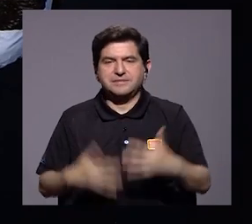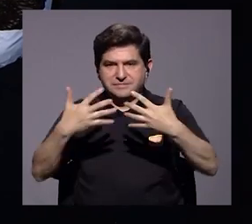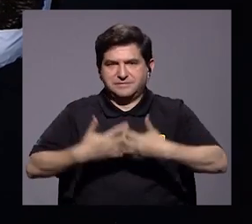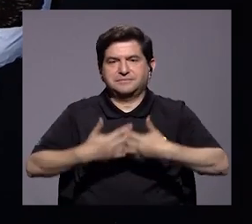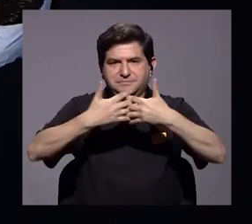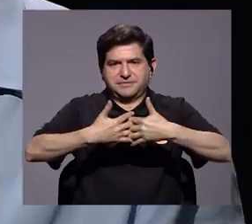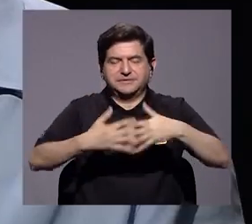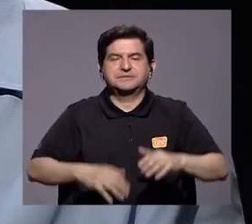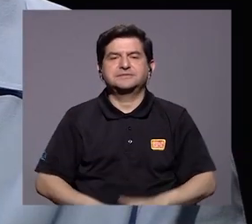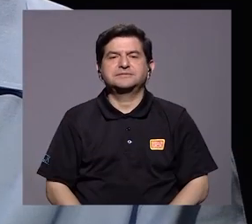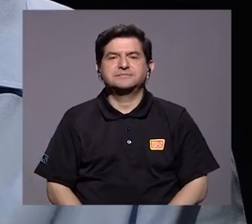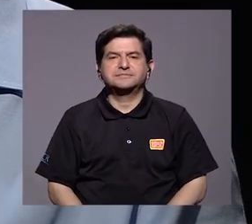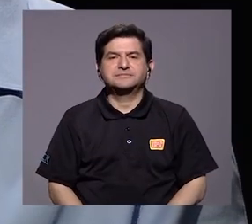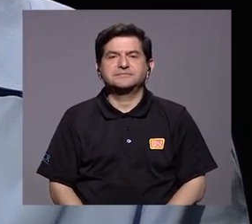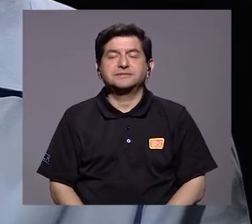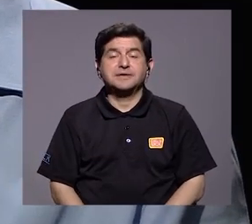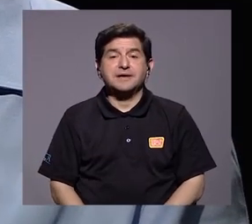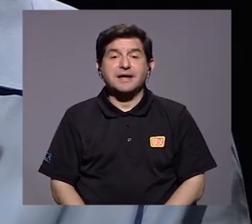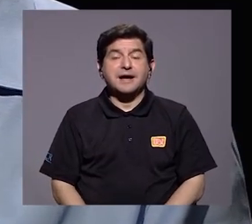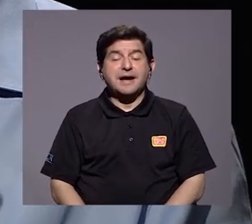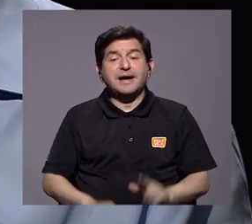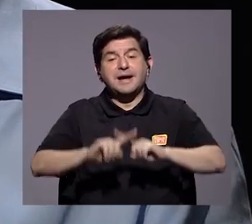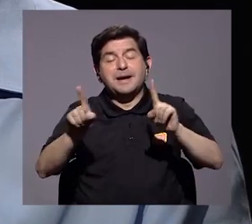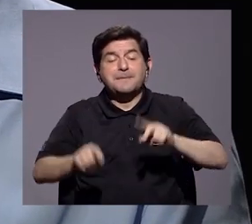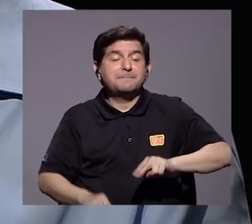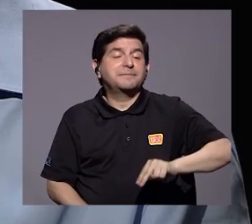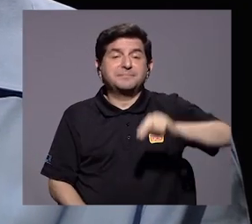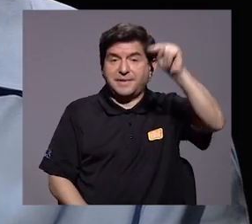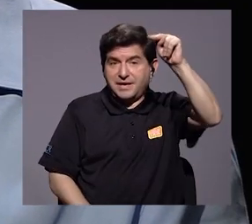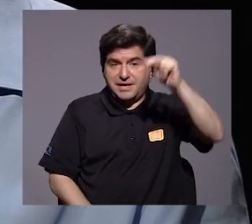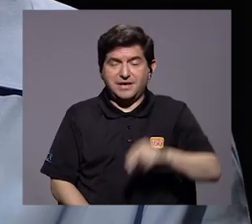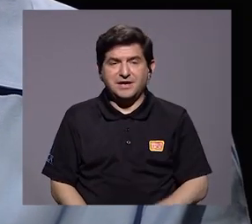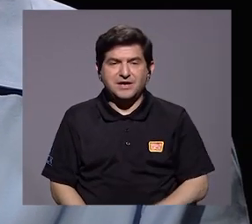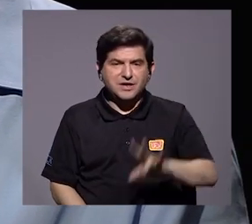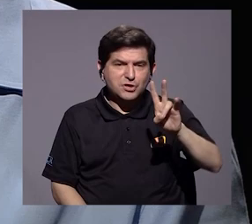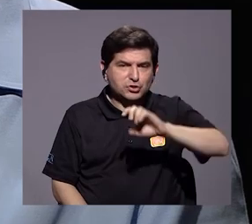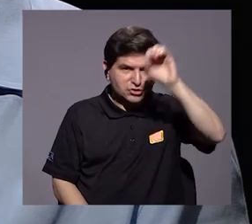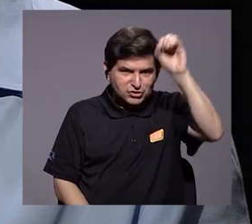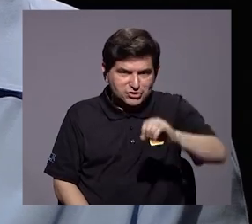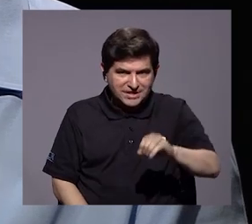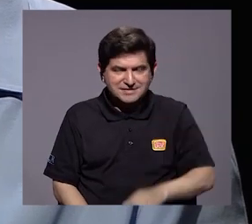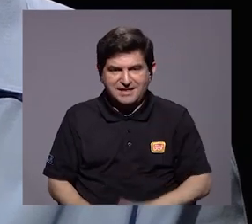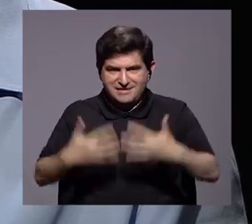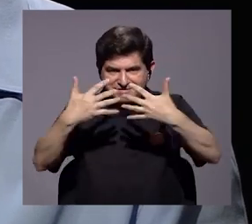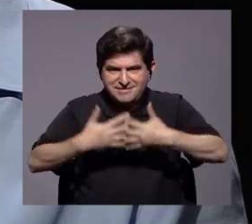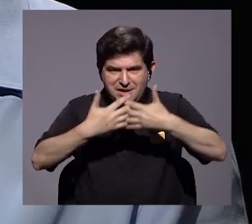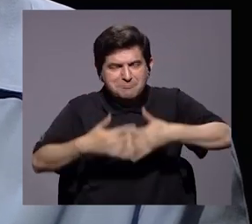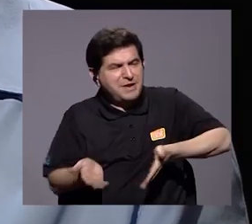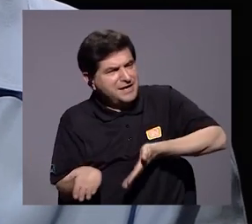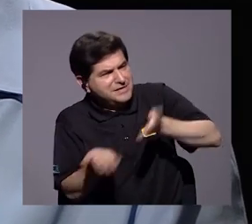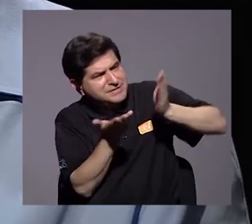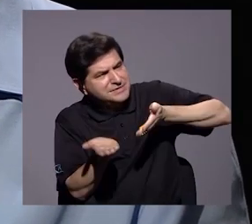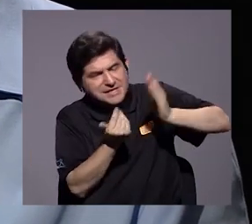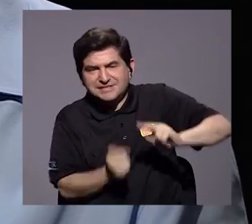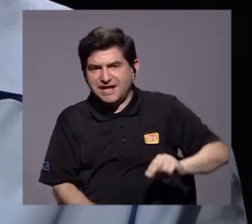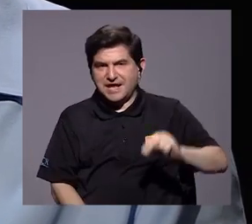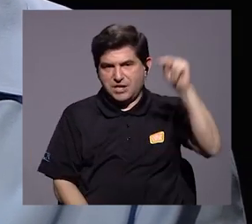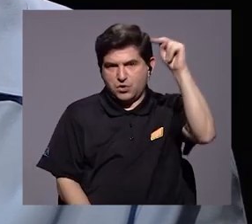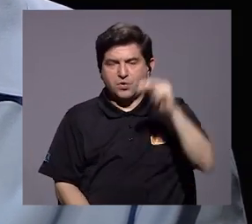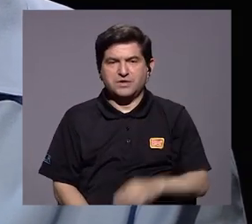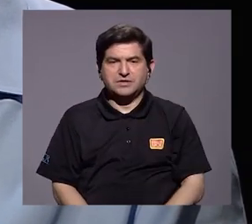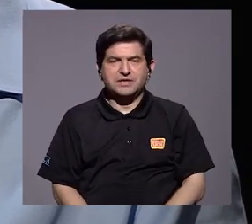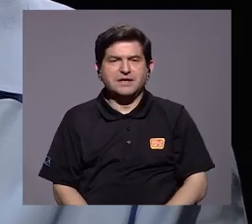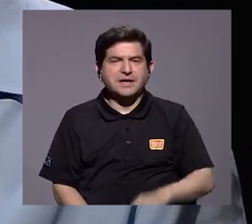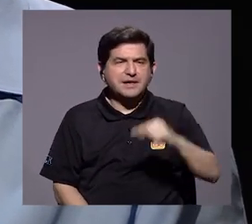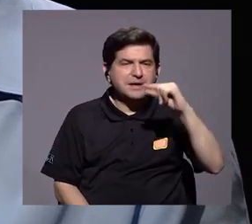empresas mientras que cuando vemos hacia el norte el 70% de las empresas que exportaron al